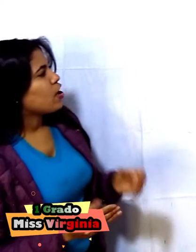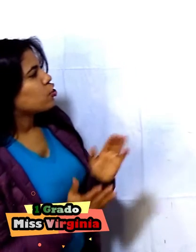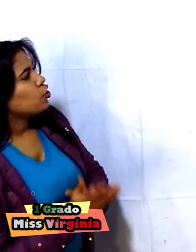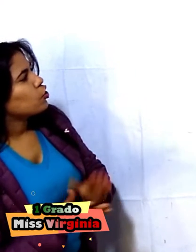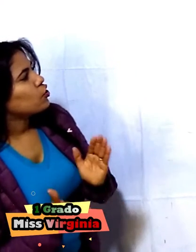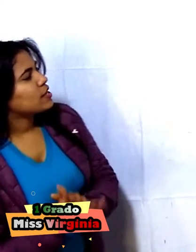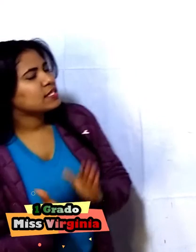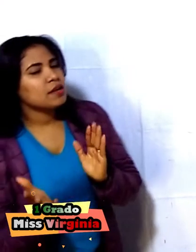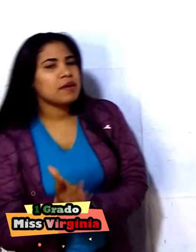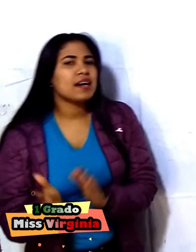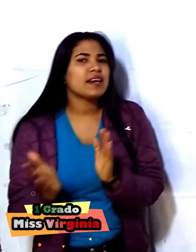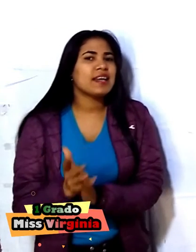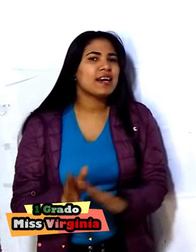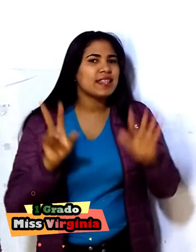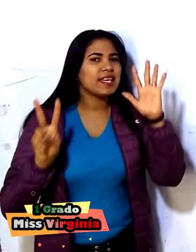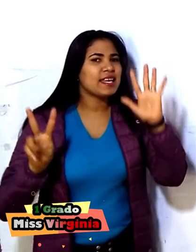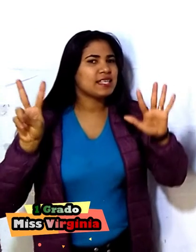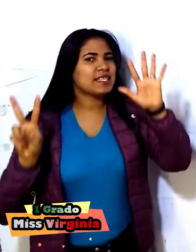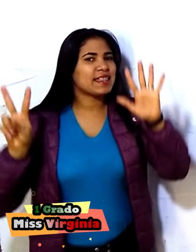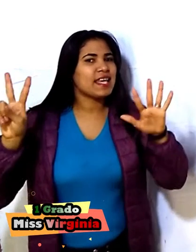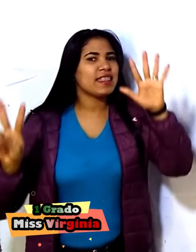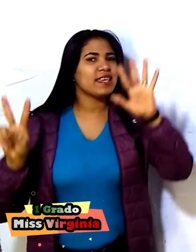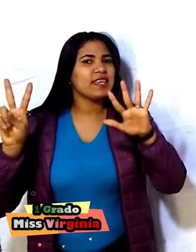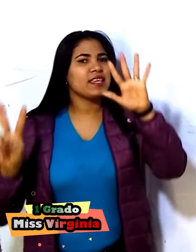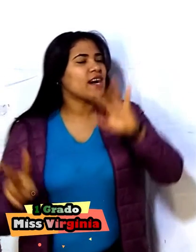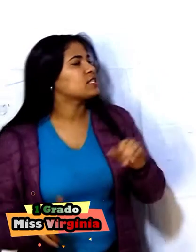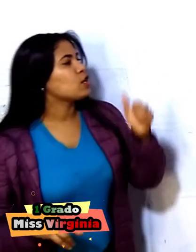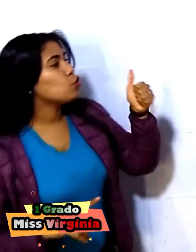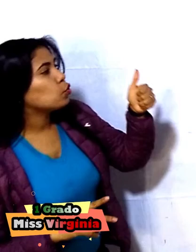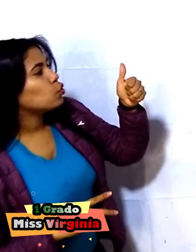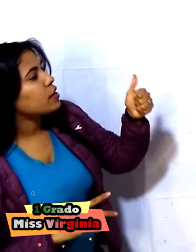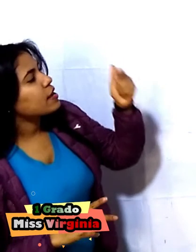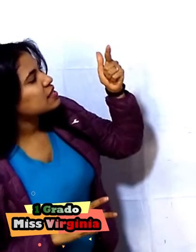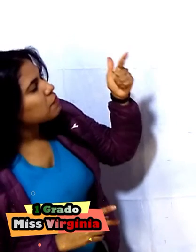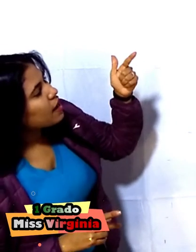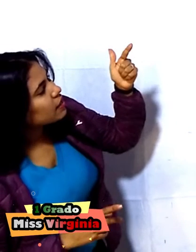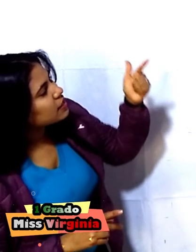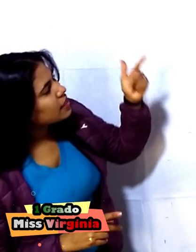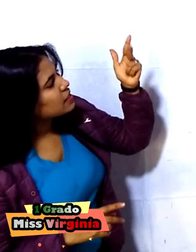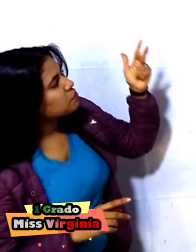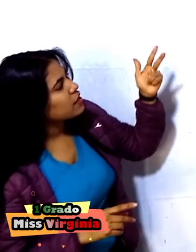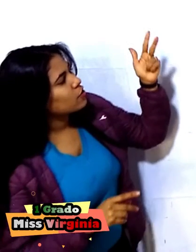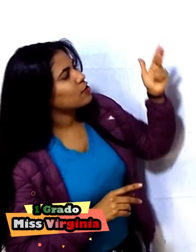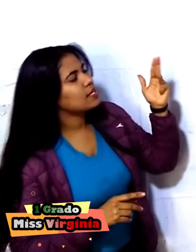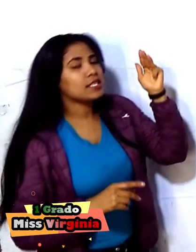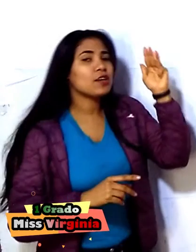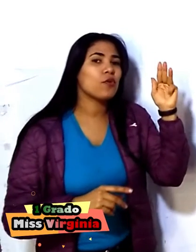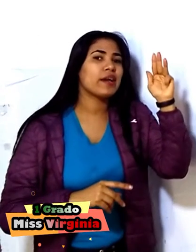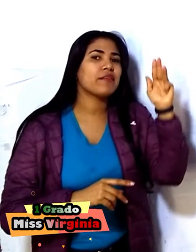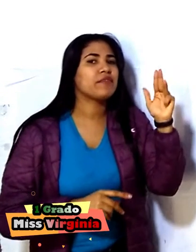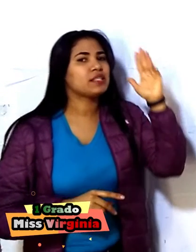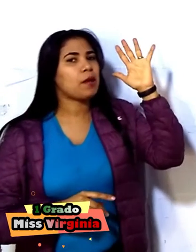así. Doña Semana tiene 7 días, lunes, martes, miércoles